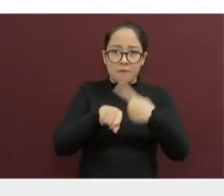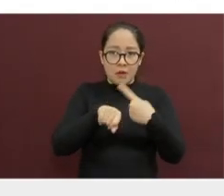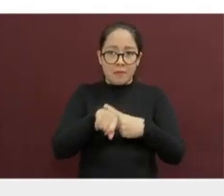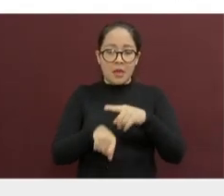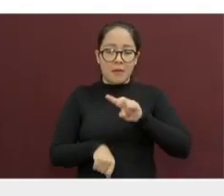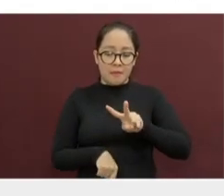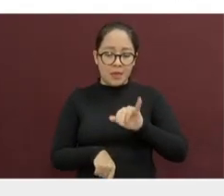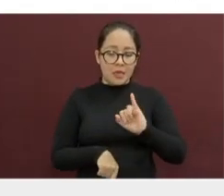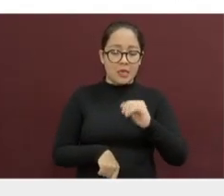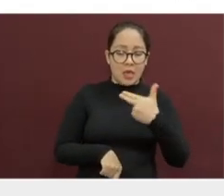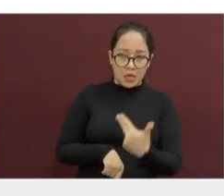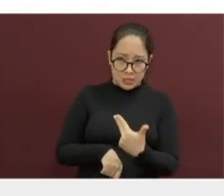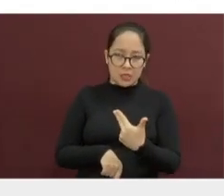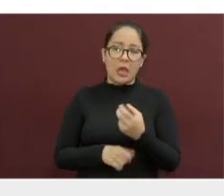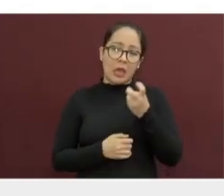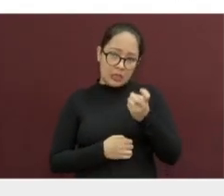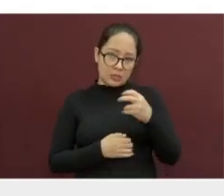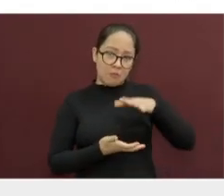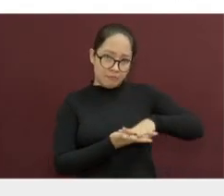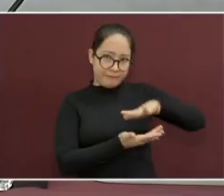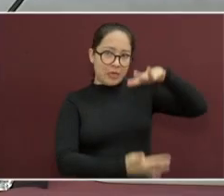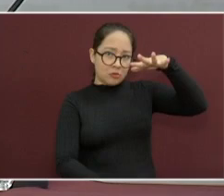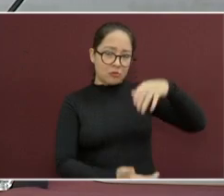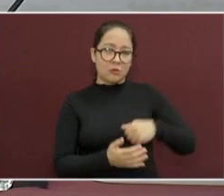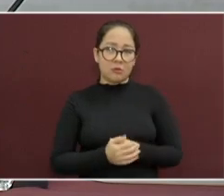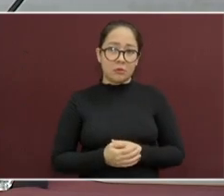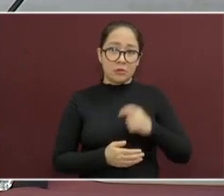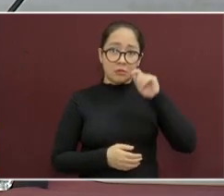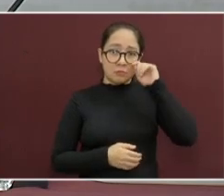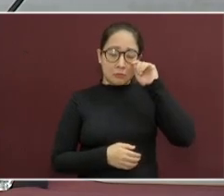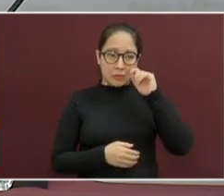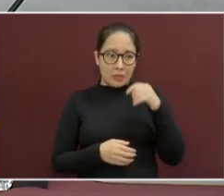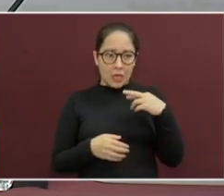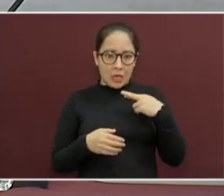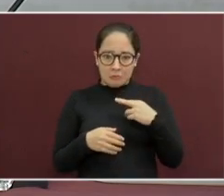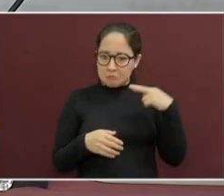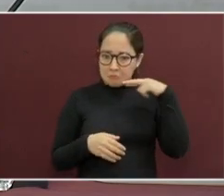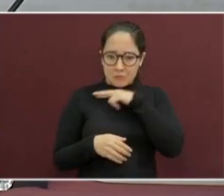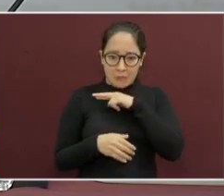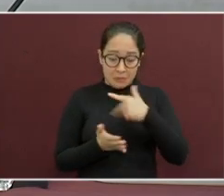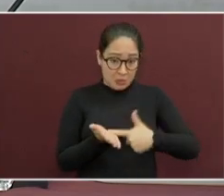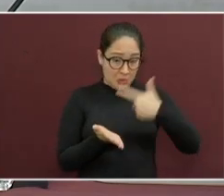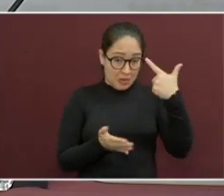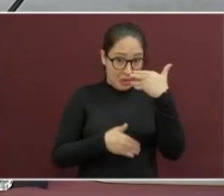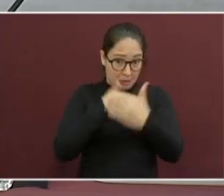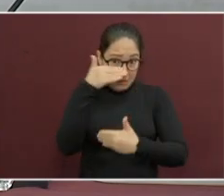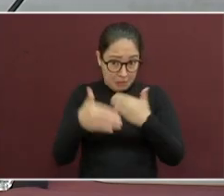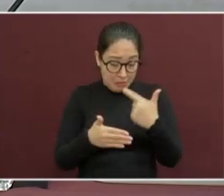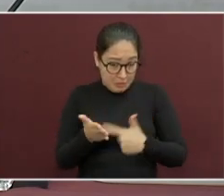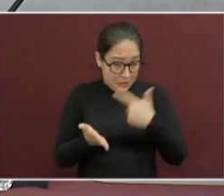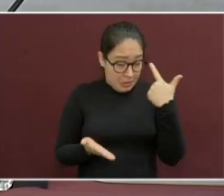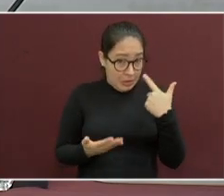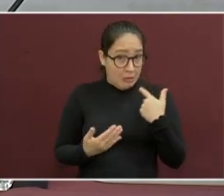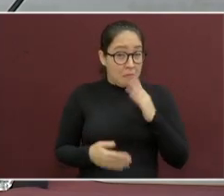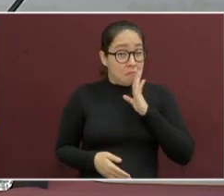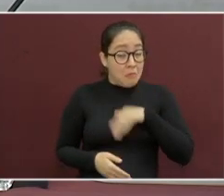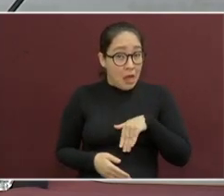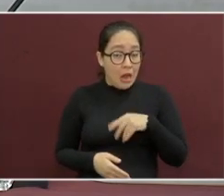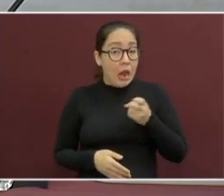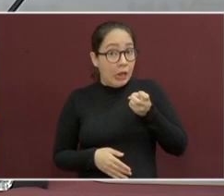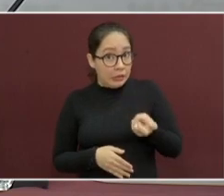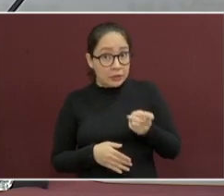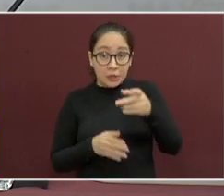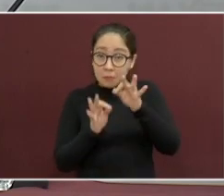entre las más frecuentes con una evolución muy rápida por lo que es muy importante estar atentos si